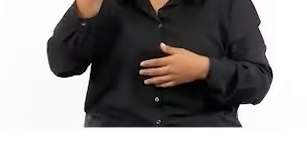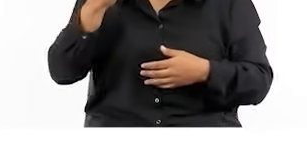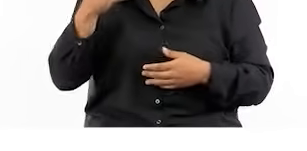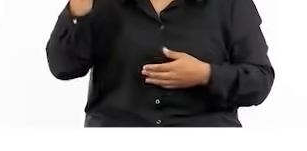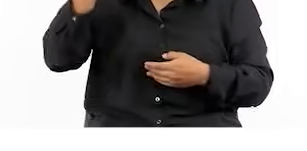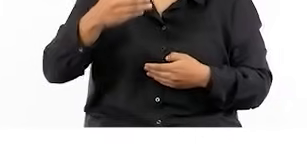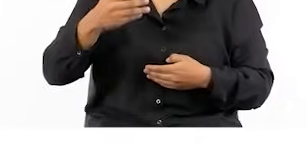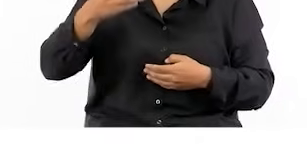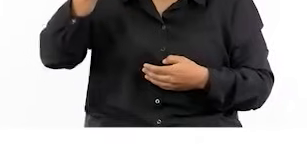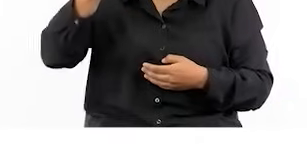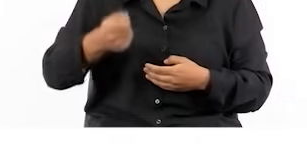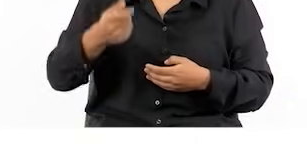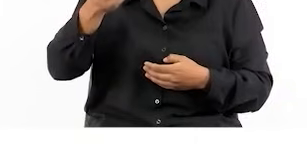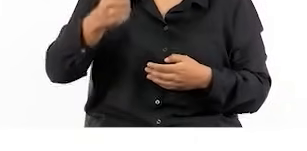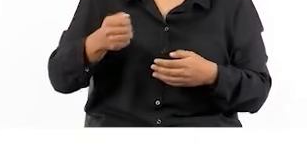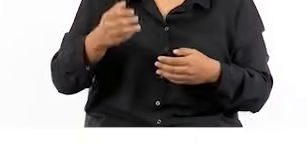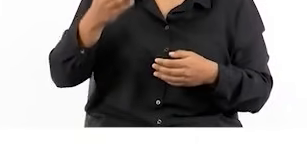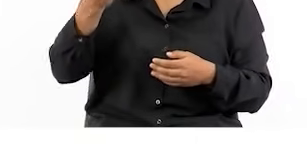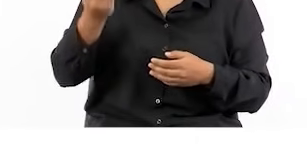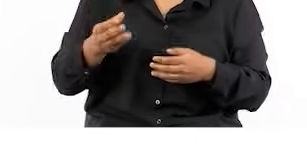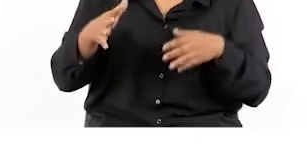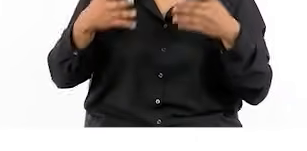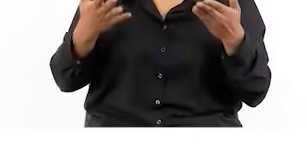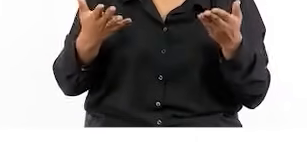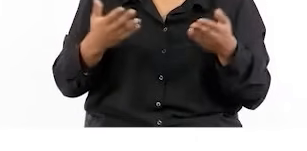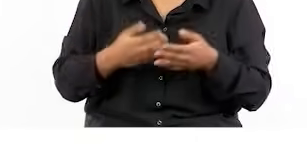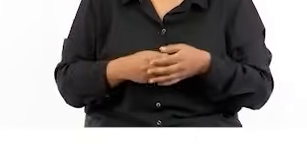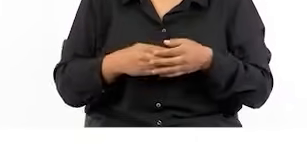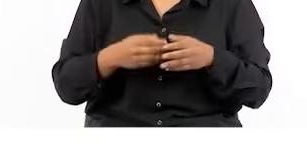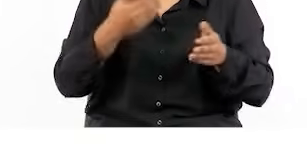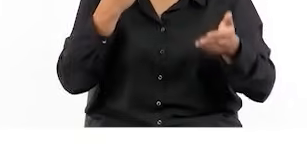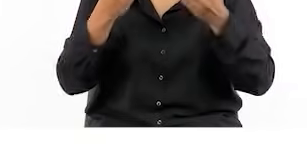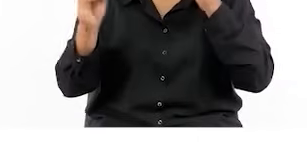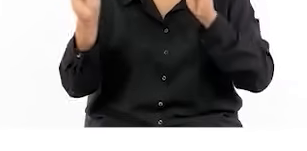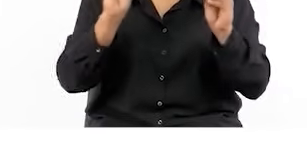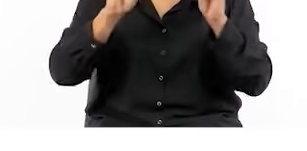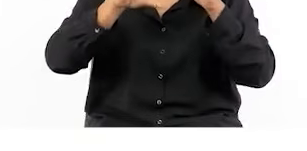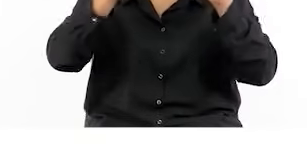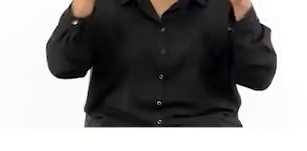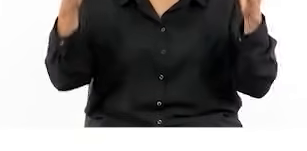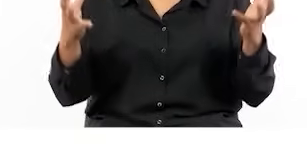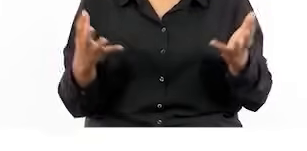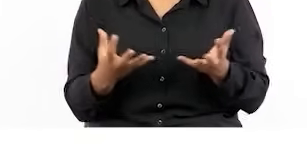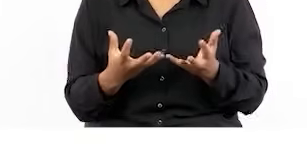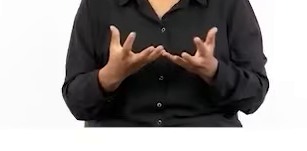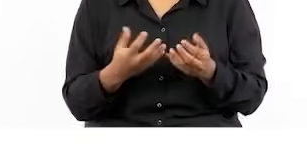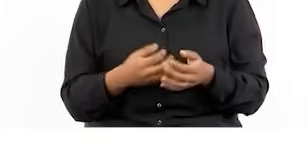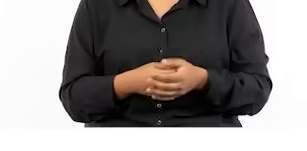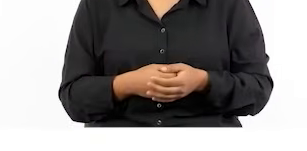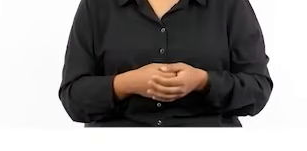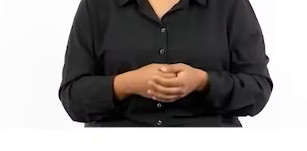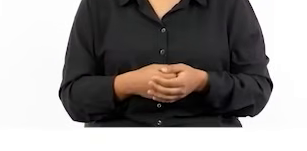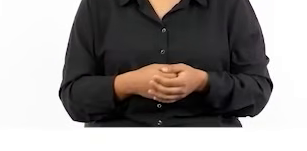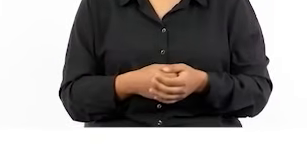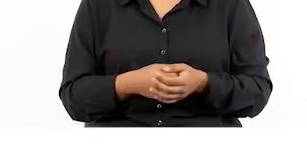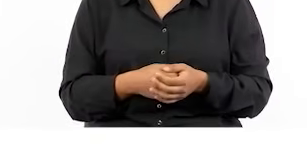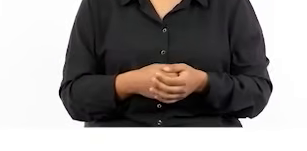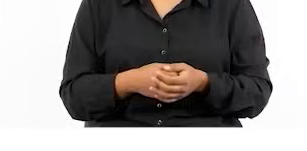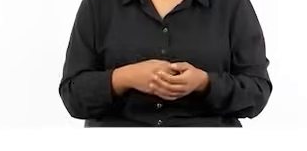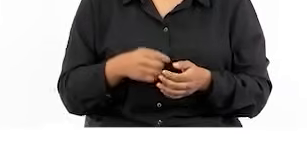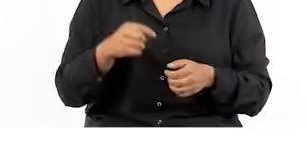tiempo en años y días? Son preguntas interesantes que podemos responder a través de los movimientos de la